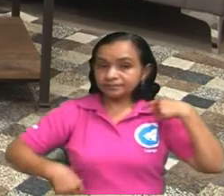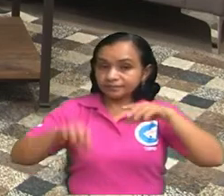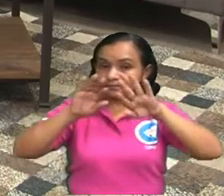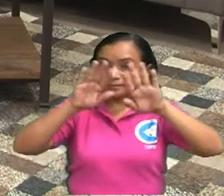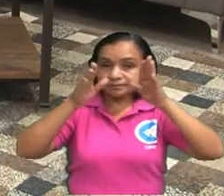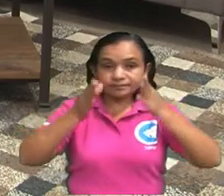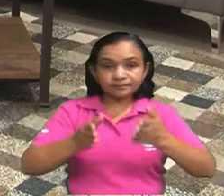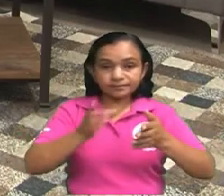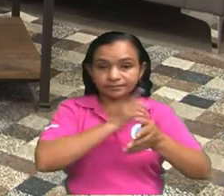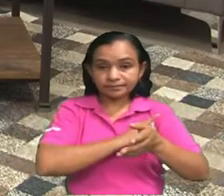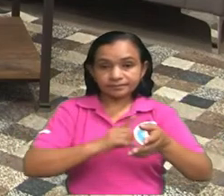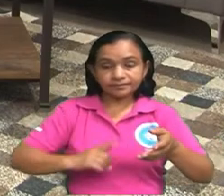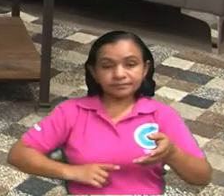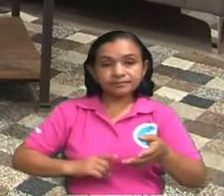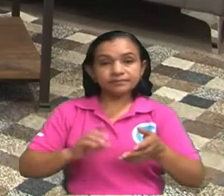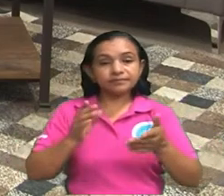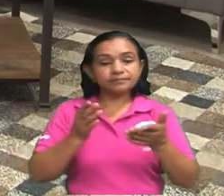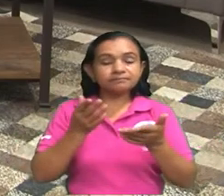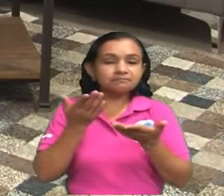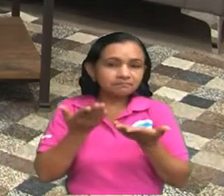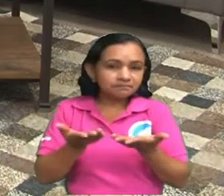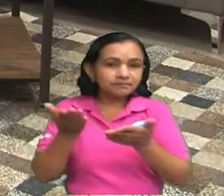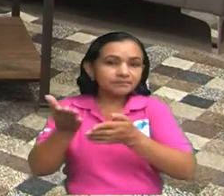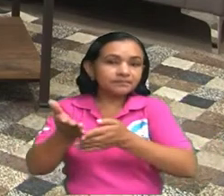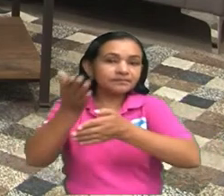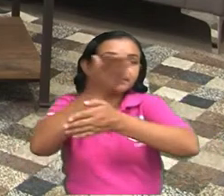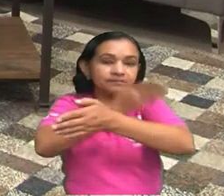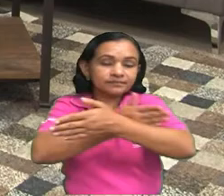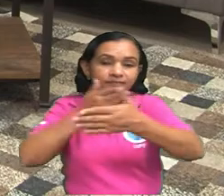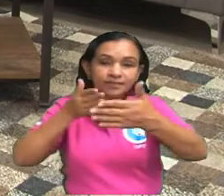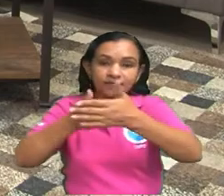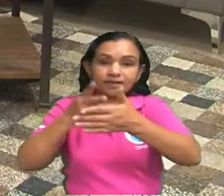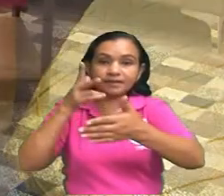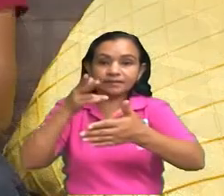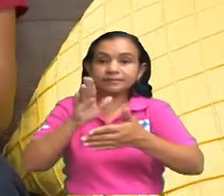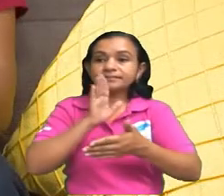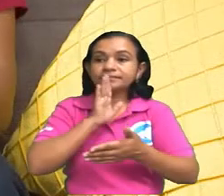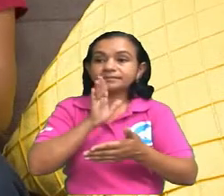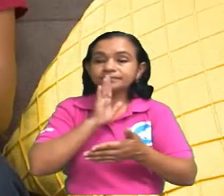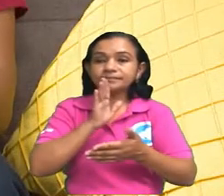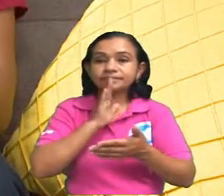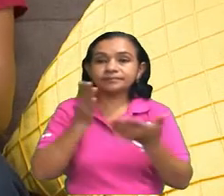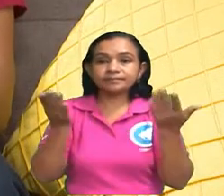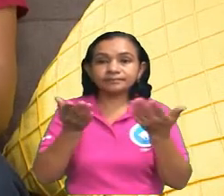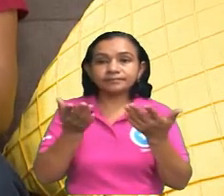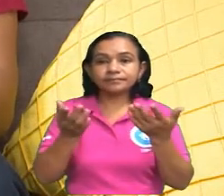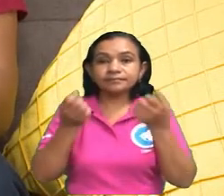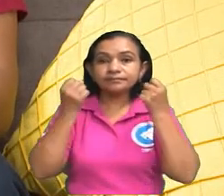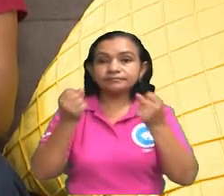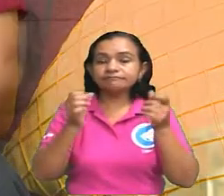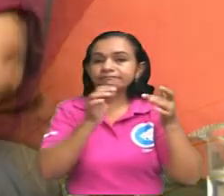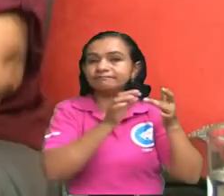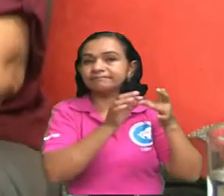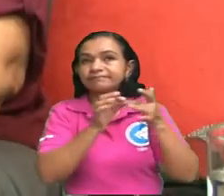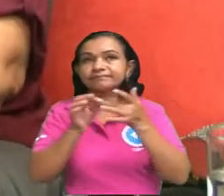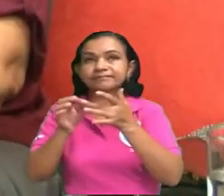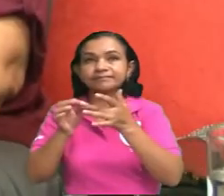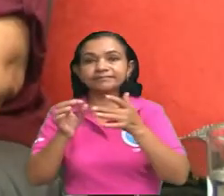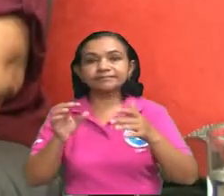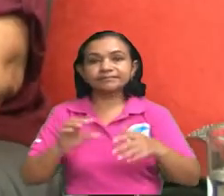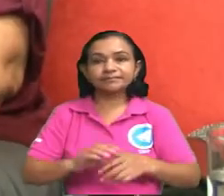antes de irnos a la pausa, pues un poquito, ¿no? Siempre mucho que hablar de dos hombres tan grandes, ¿verdad? Así